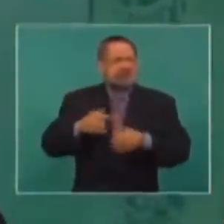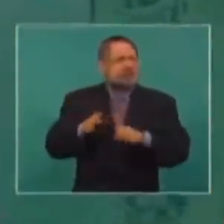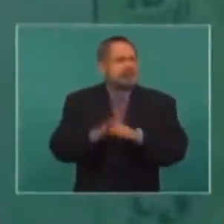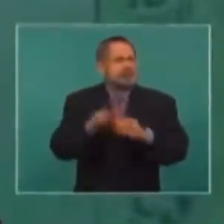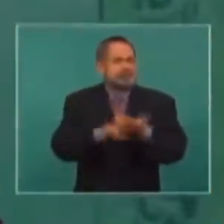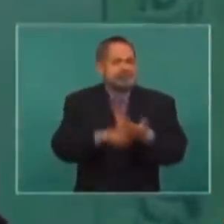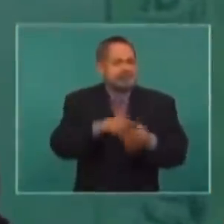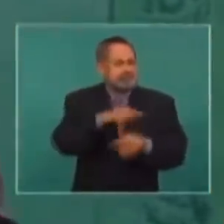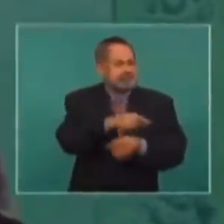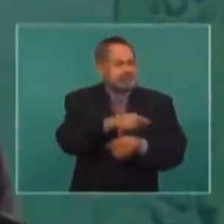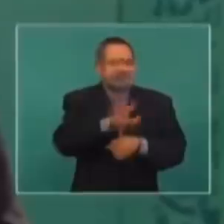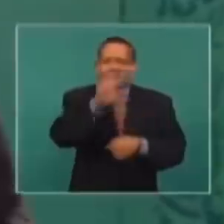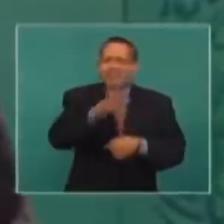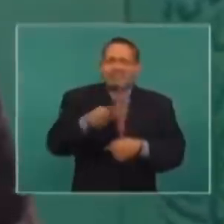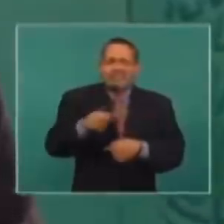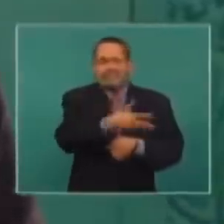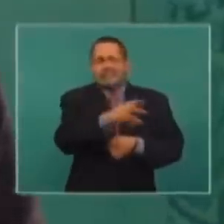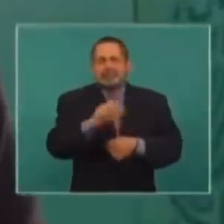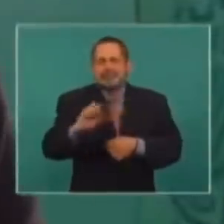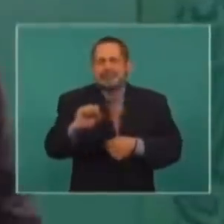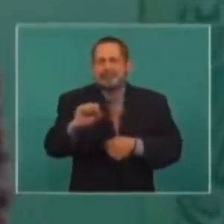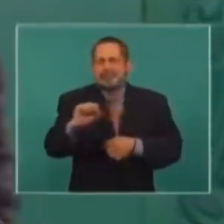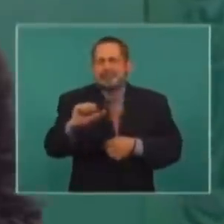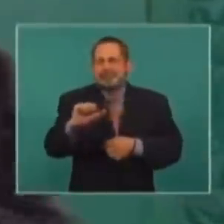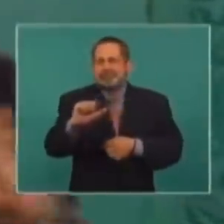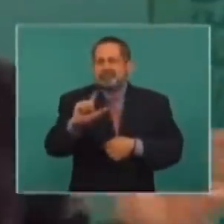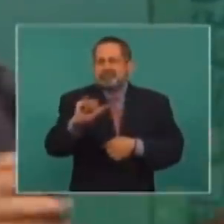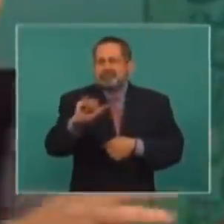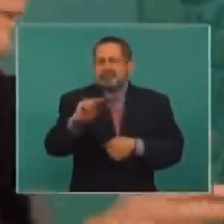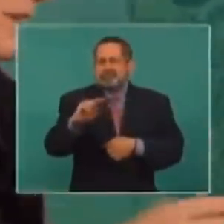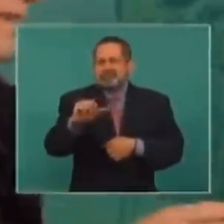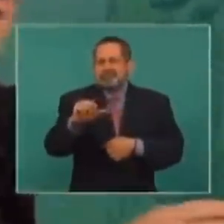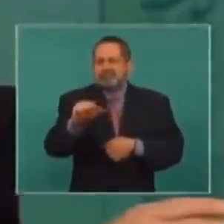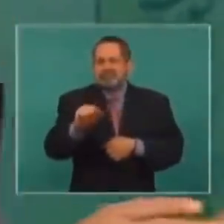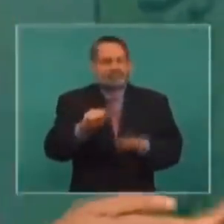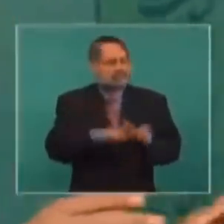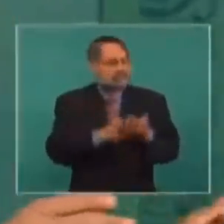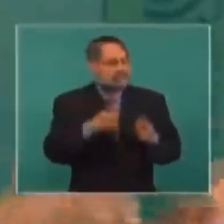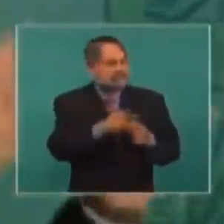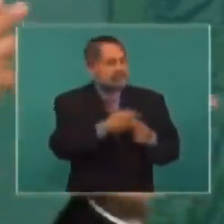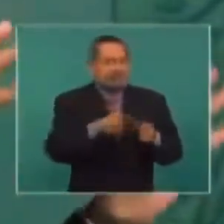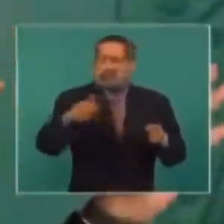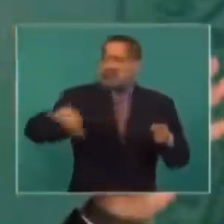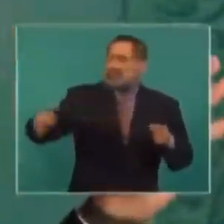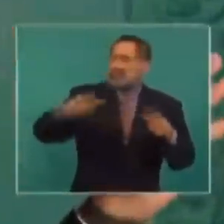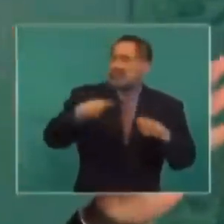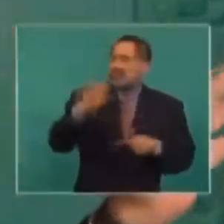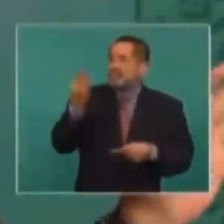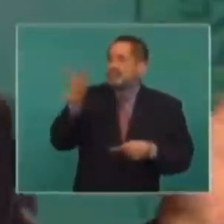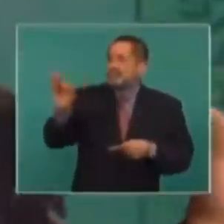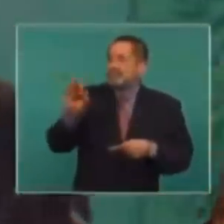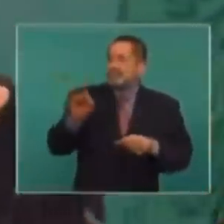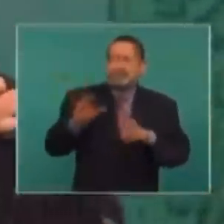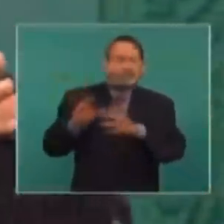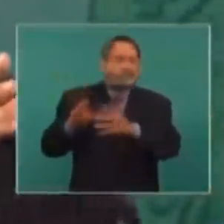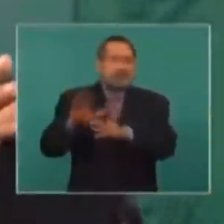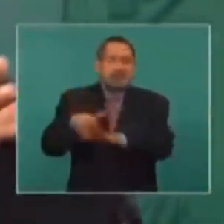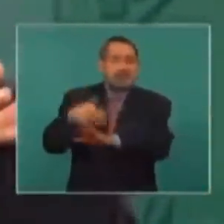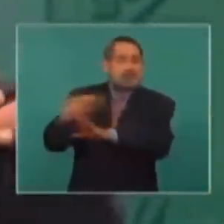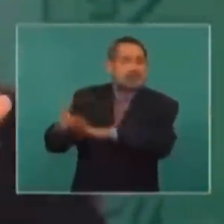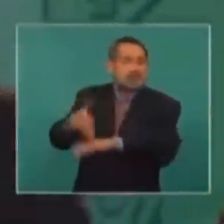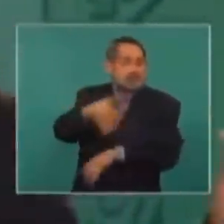bueno salinistas y van a terminar de darle la espalda no solo el general cárdenas